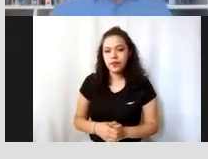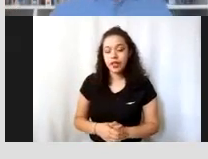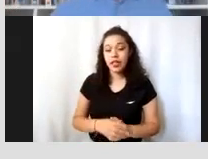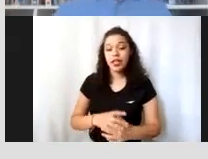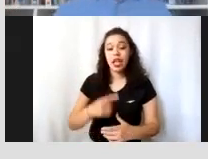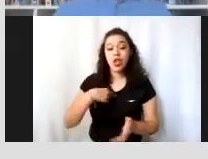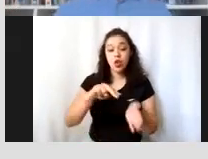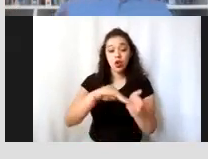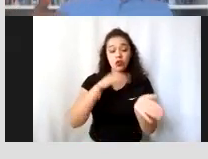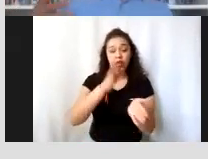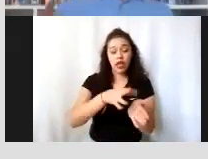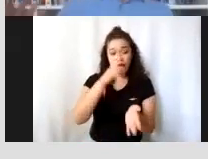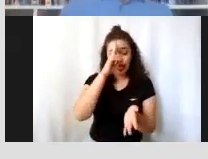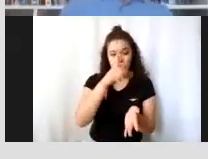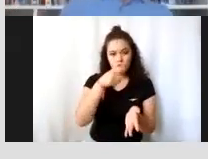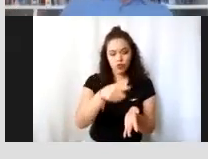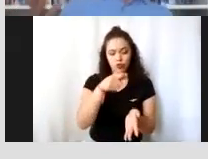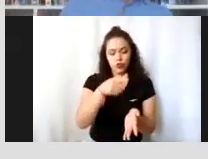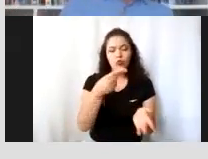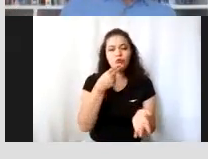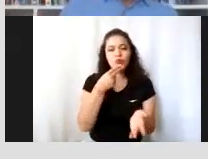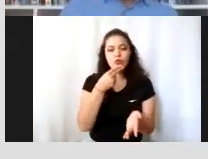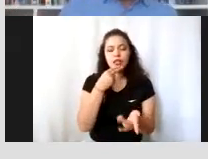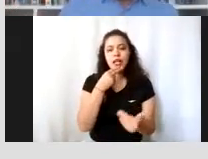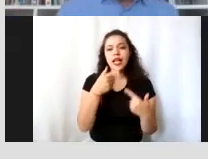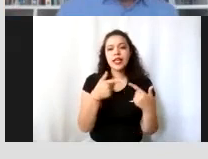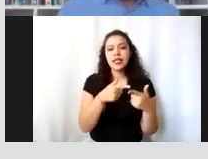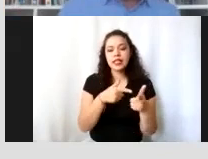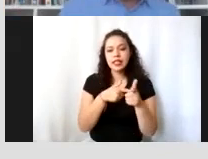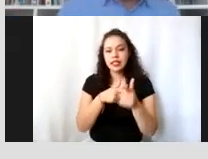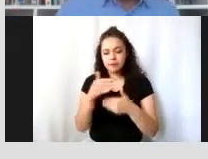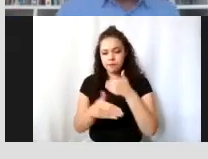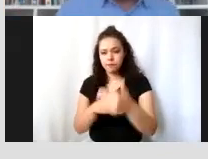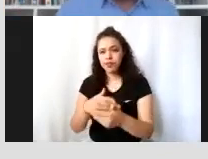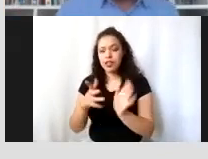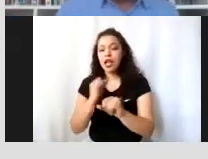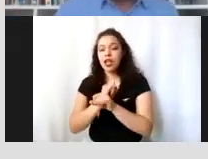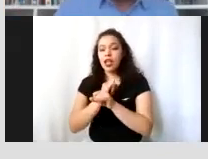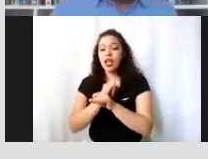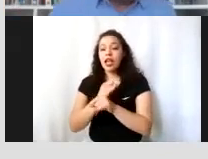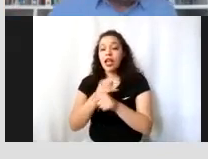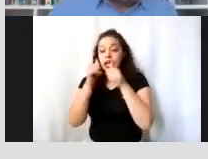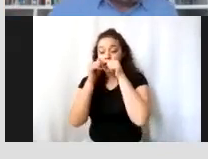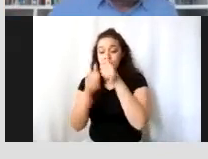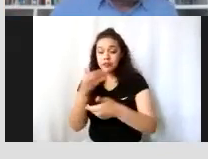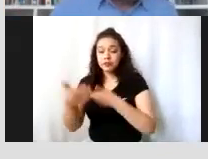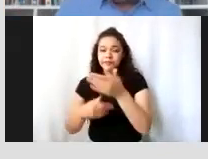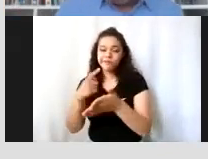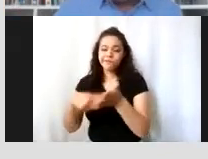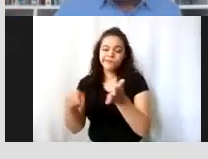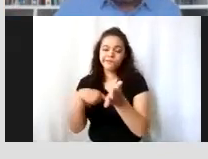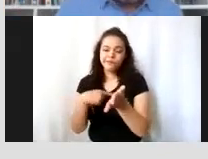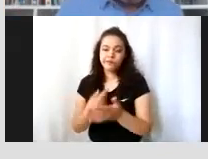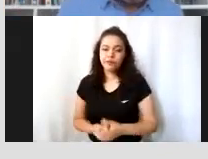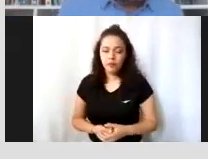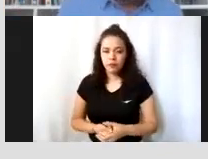consentimiento nos lleva, conduce o trae como consecuencia el cese de los servicios asistenciales. Y en cierta